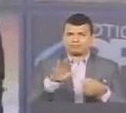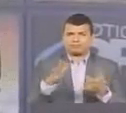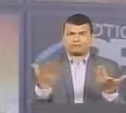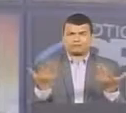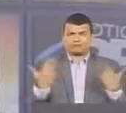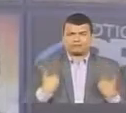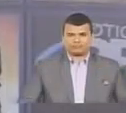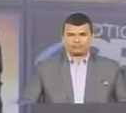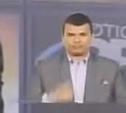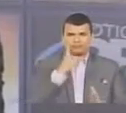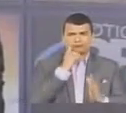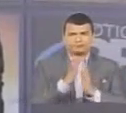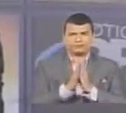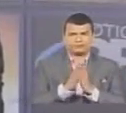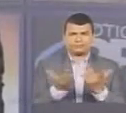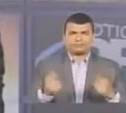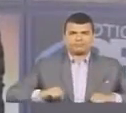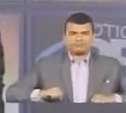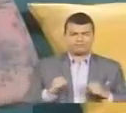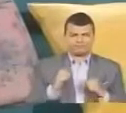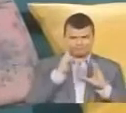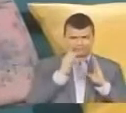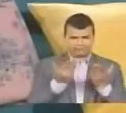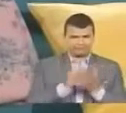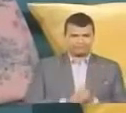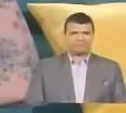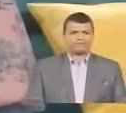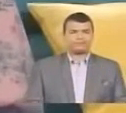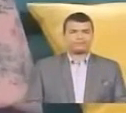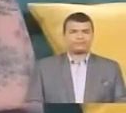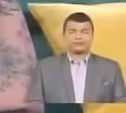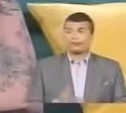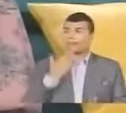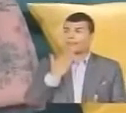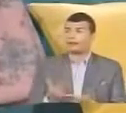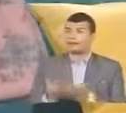Desde Bogotá, informa Paula Osorio. Gracias, Paula.